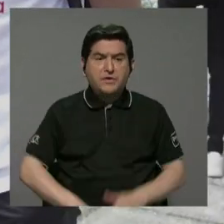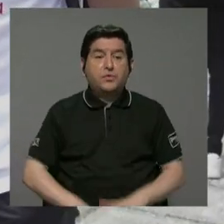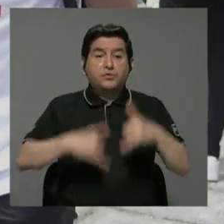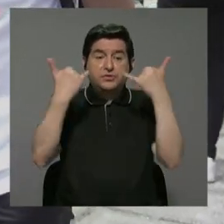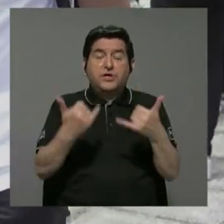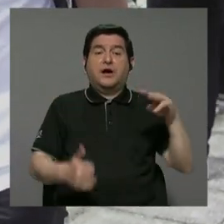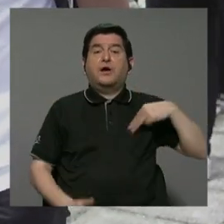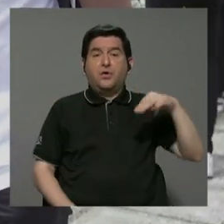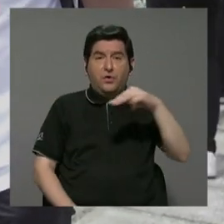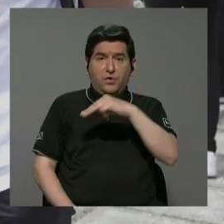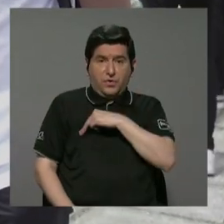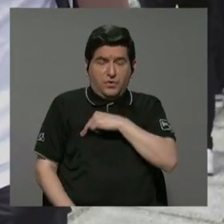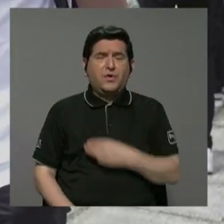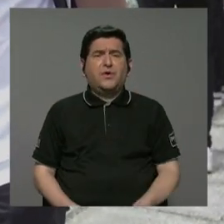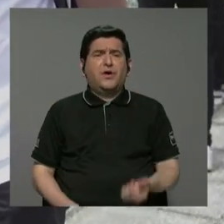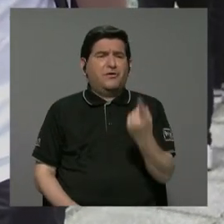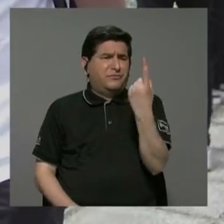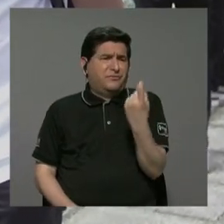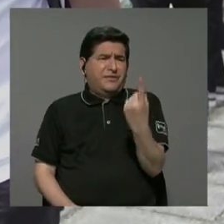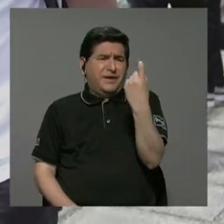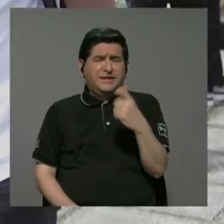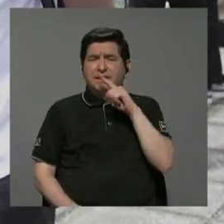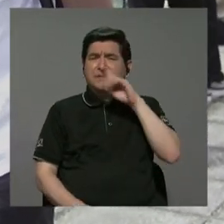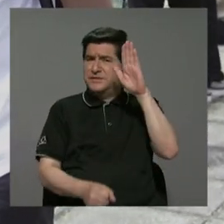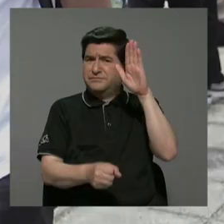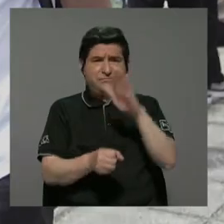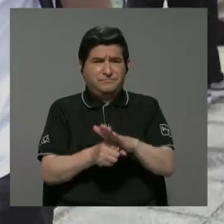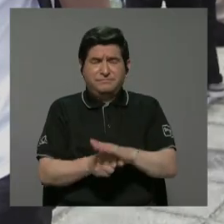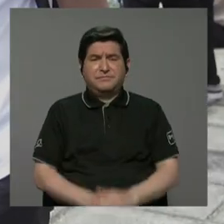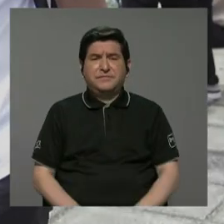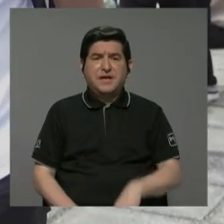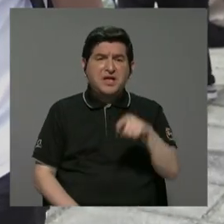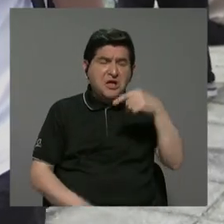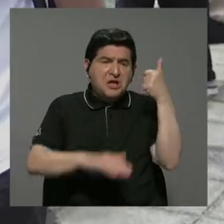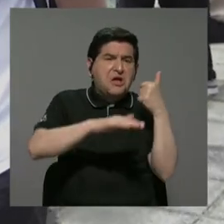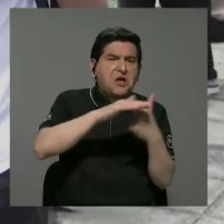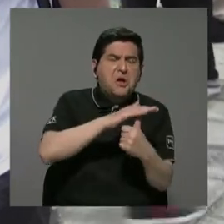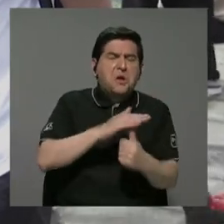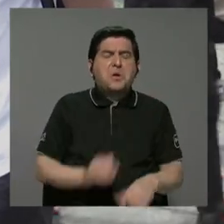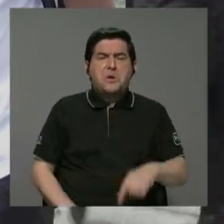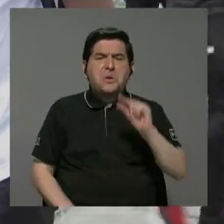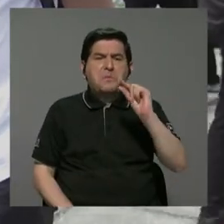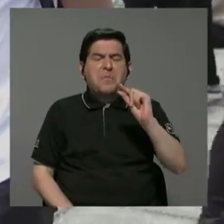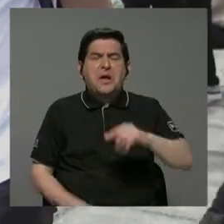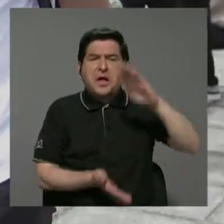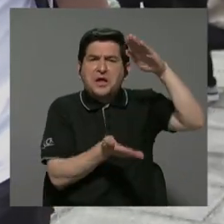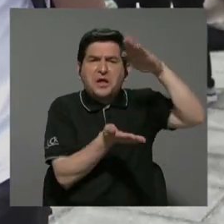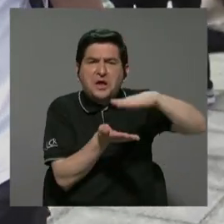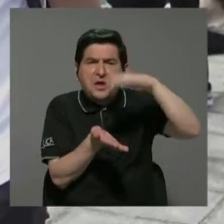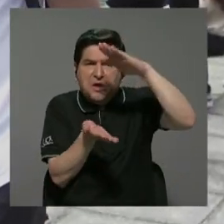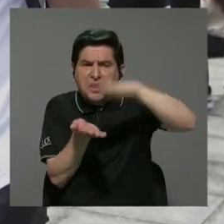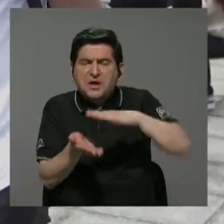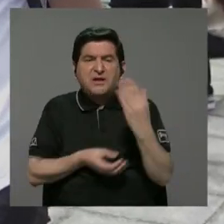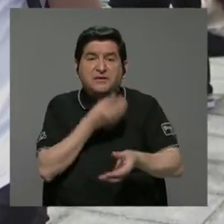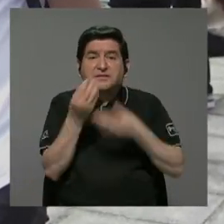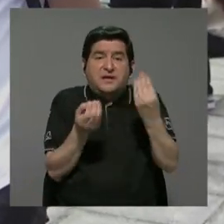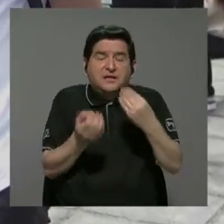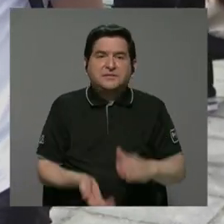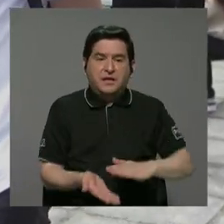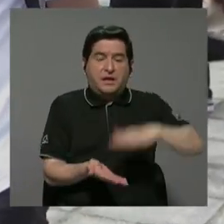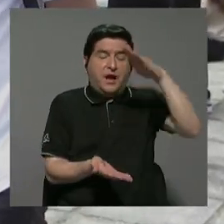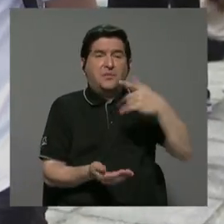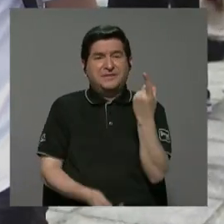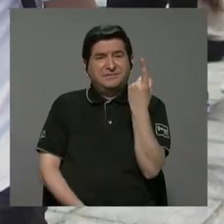en el ministerio hay muchas deficiencias que no han sido cubiertas y que se están tapando con pequeños recortes, que más bien lo que hacen es aumentar